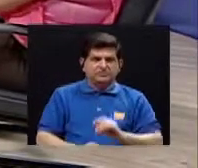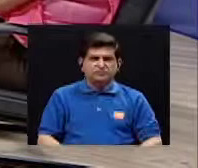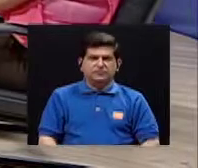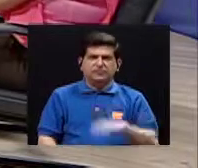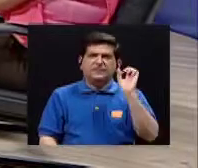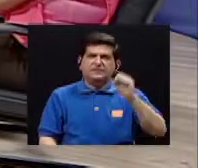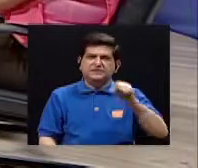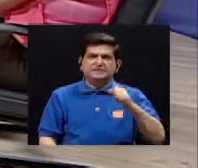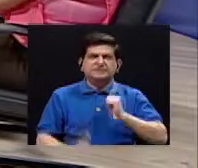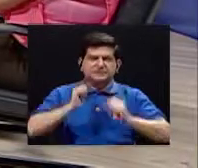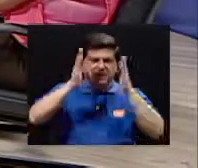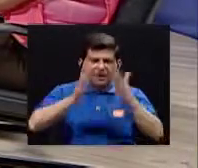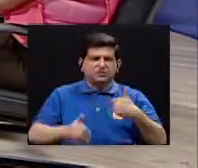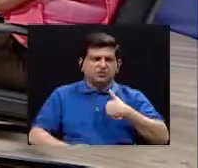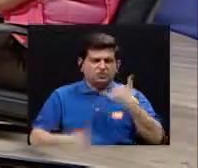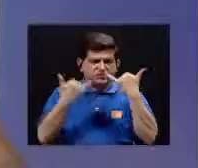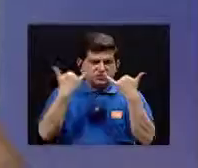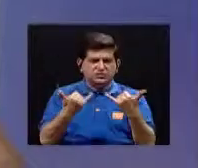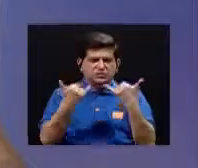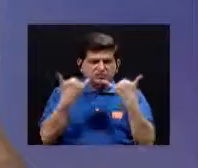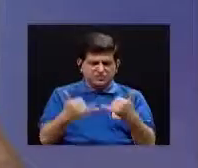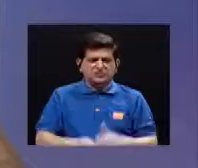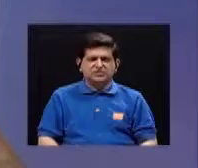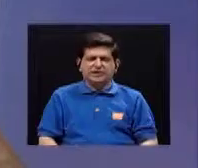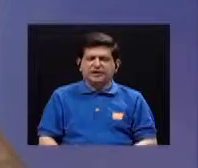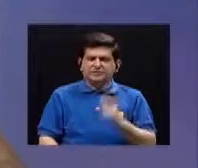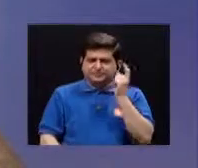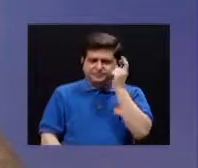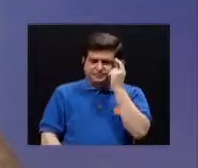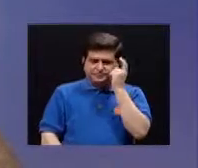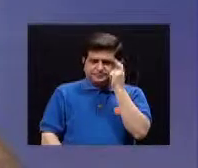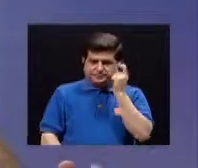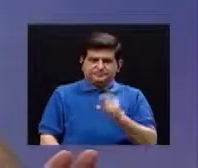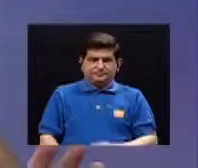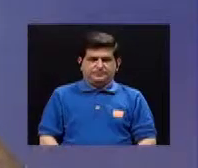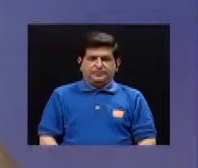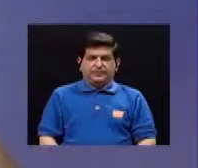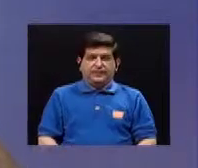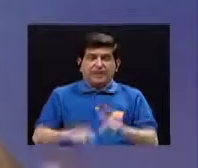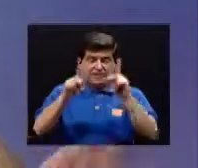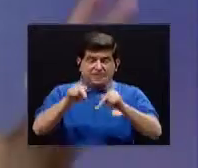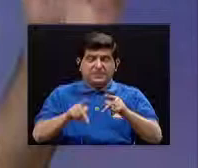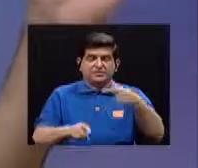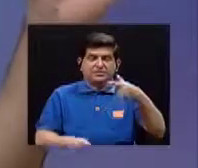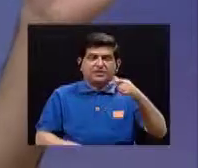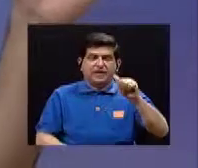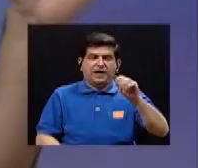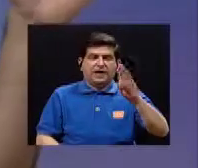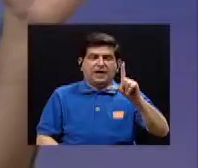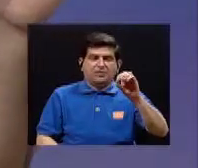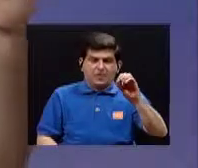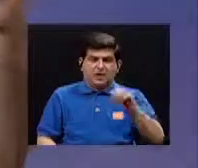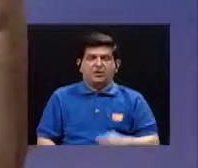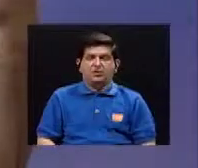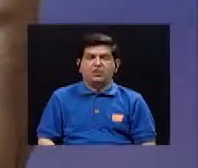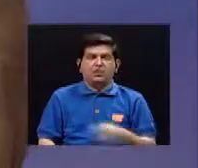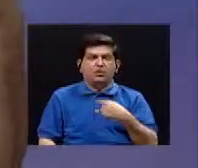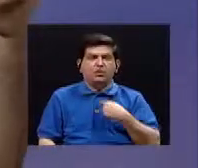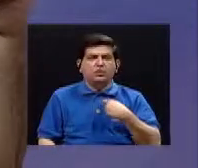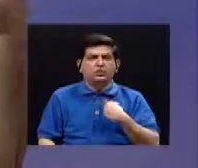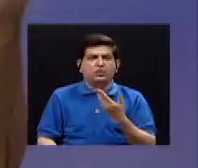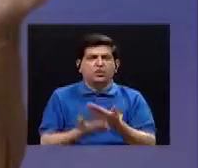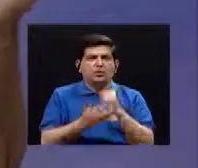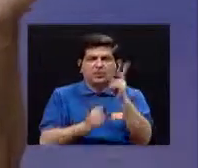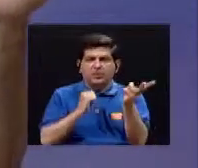ellos si habían actores que yo tenía ya muy muy metido en la cabeza digamos el personaje de gabe lo que a mí